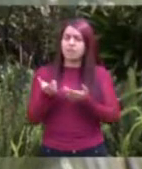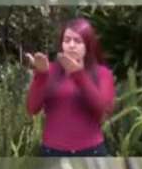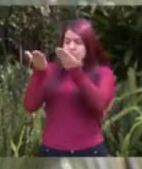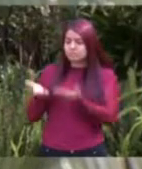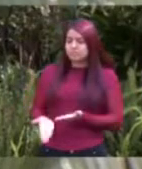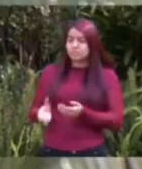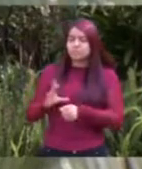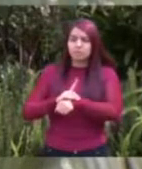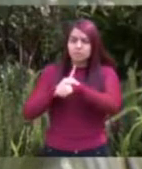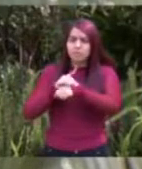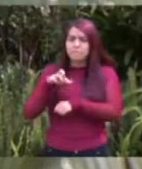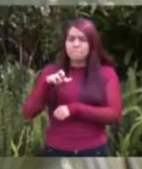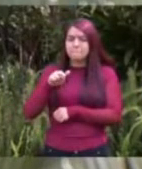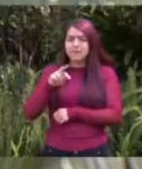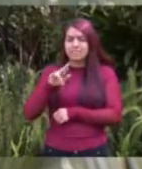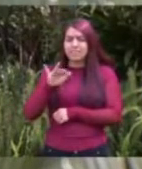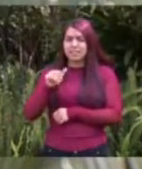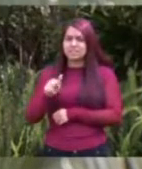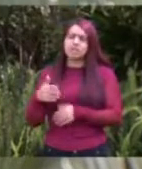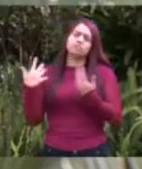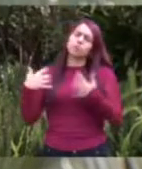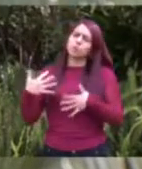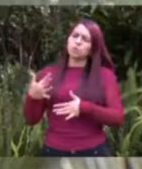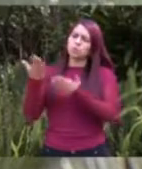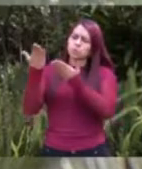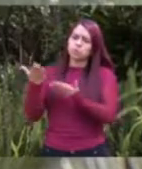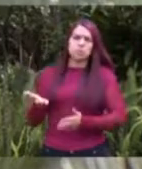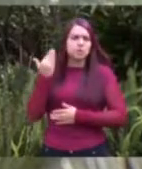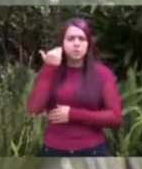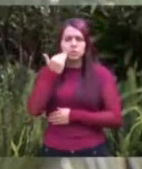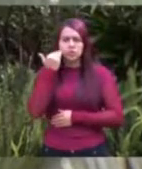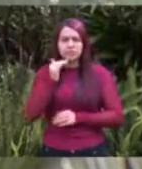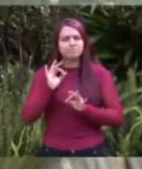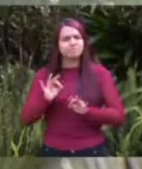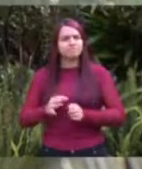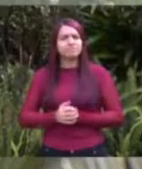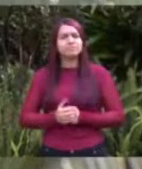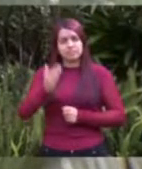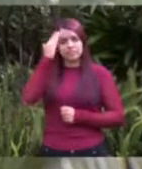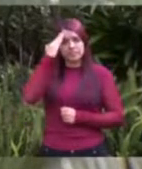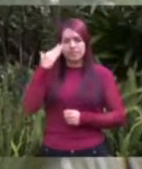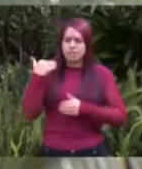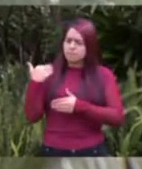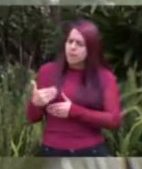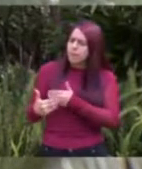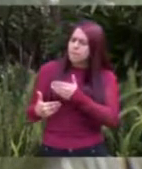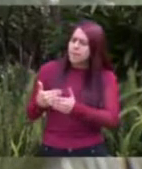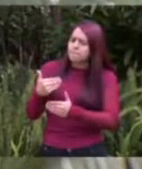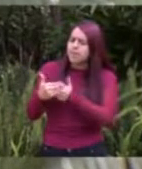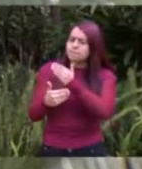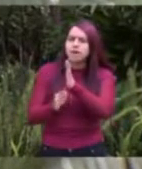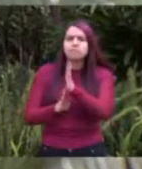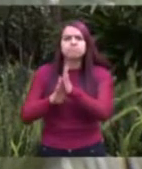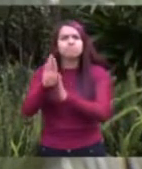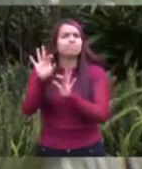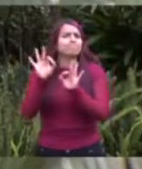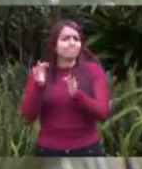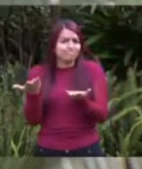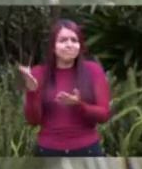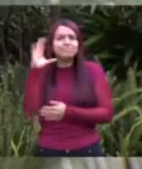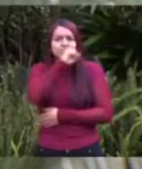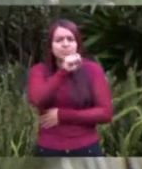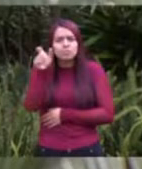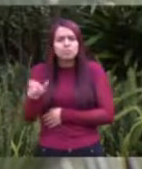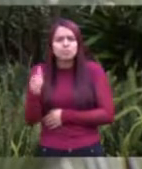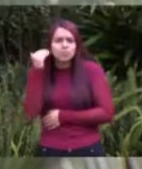Patricia. Por eso los avances que se han consagrado, por eso, con ese estoicismo,